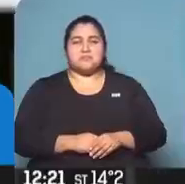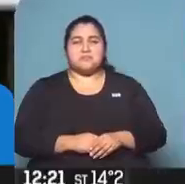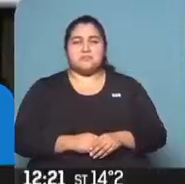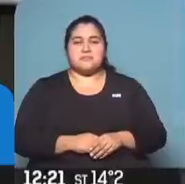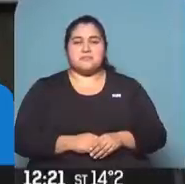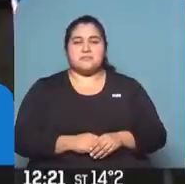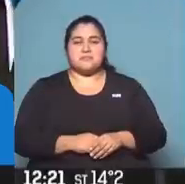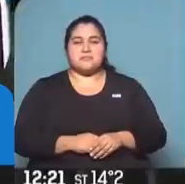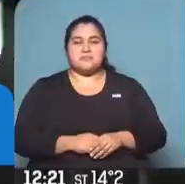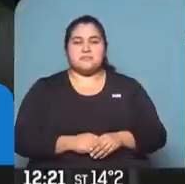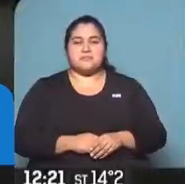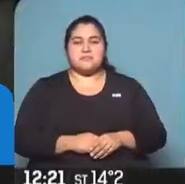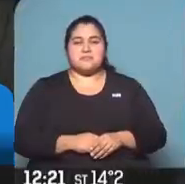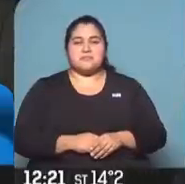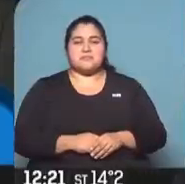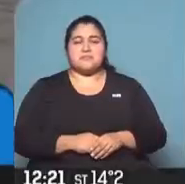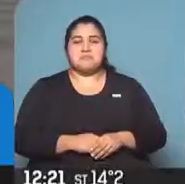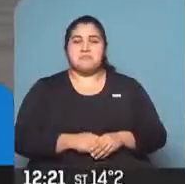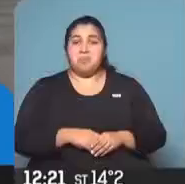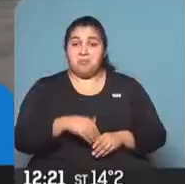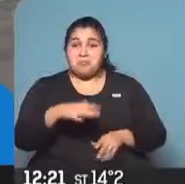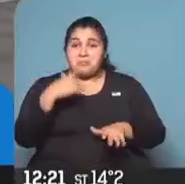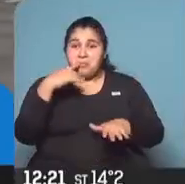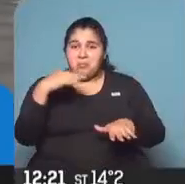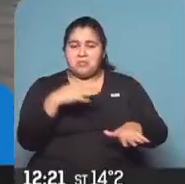para de esta manera dar comienzo